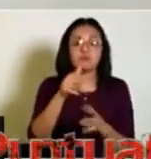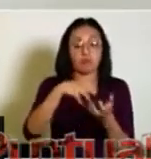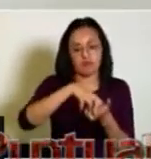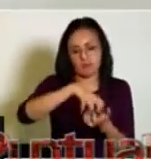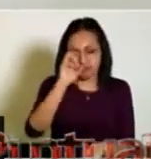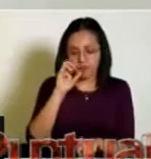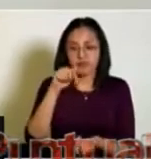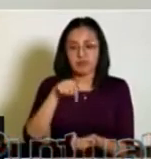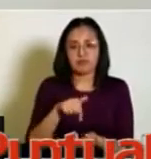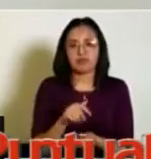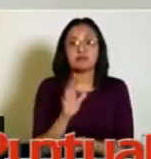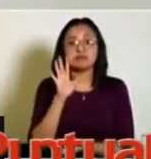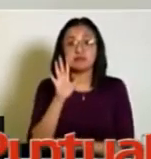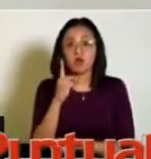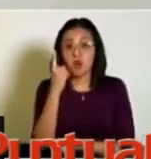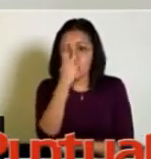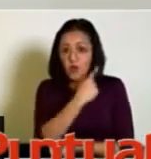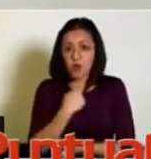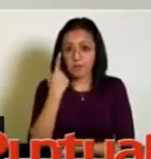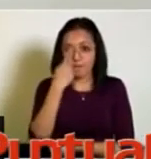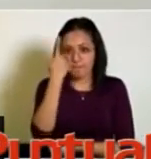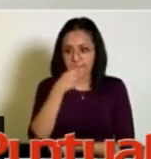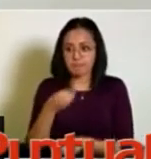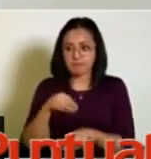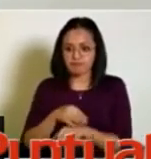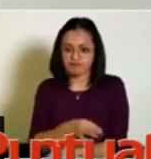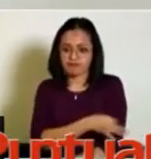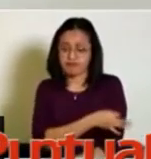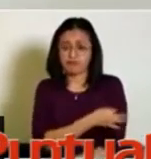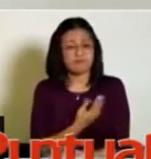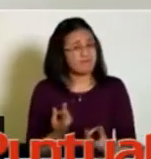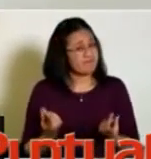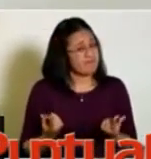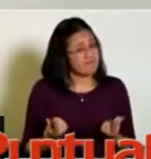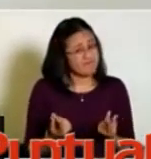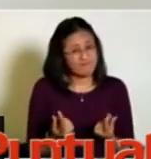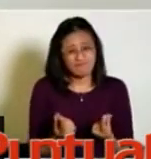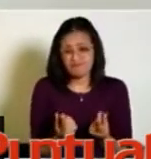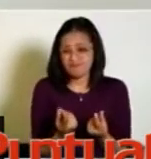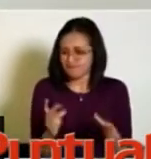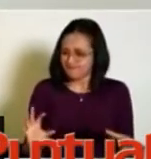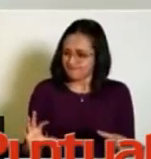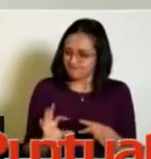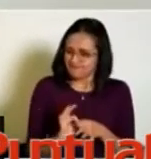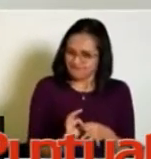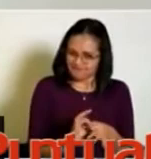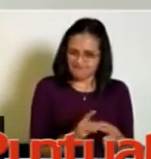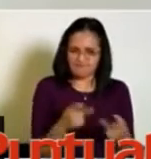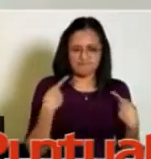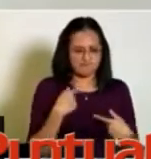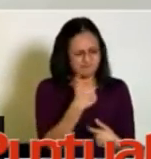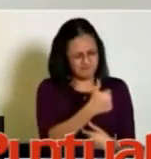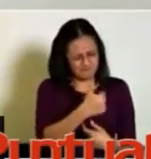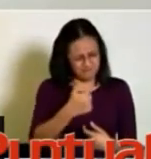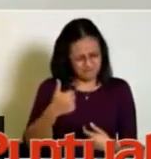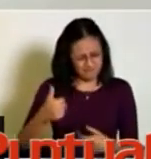tenemos 5 horas para la aplicación. Entonces tenemos que estar sumamente ya coordinados, ya